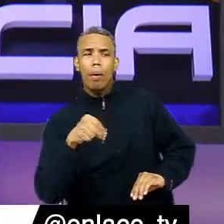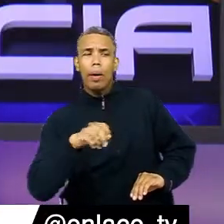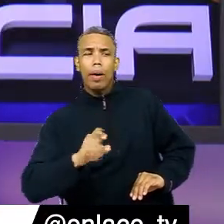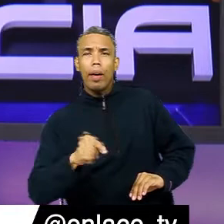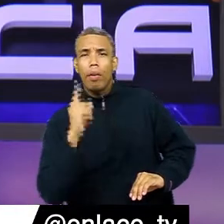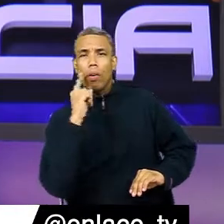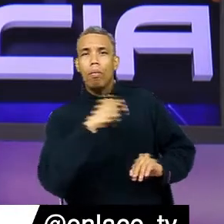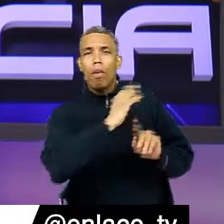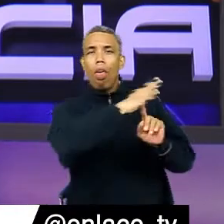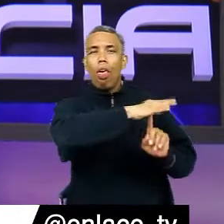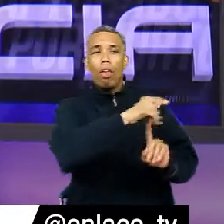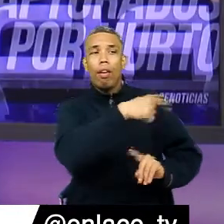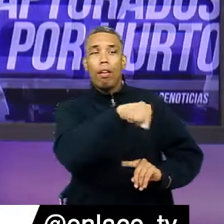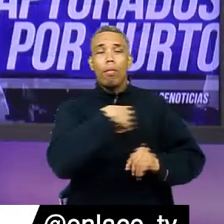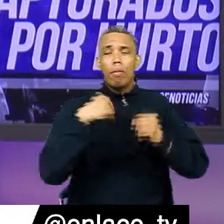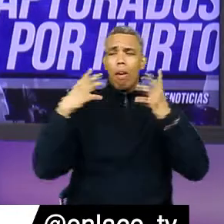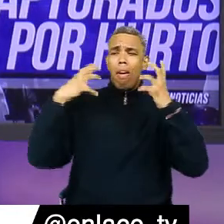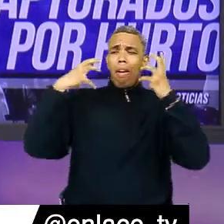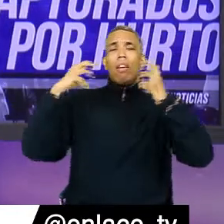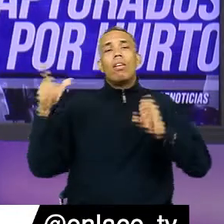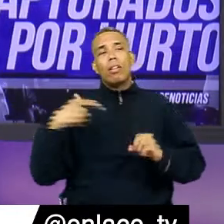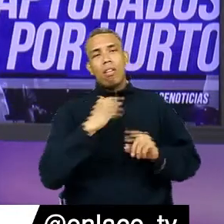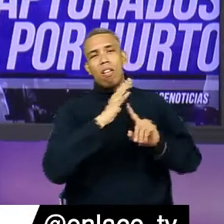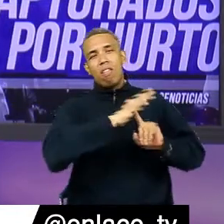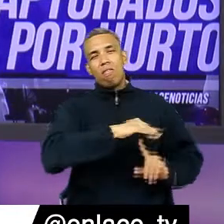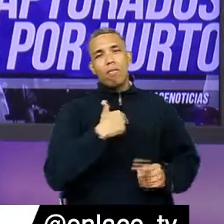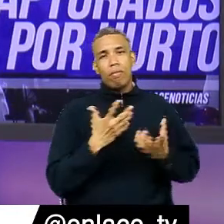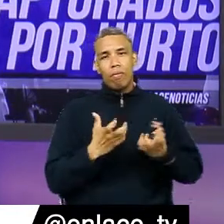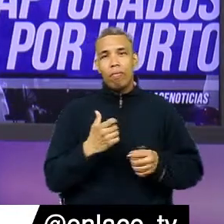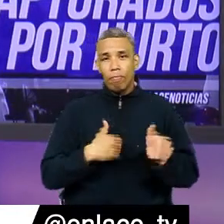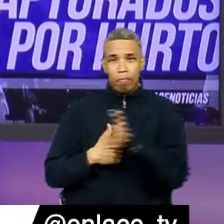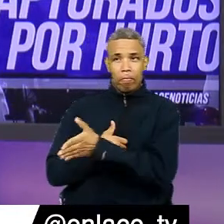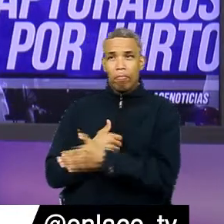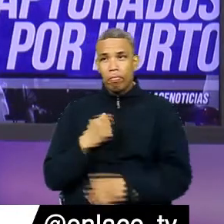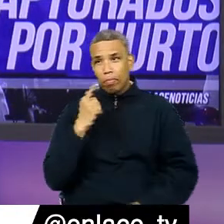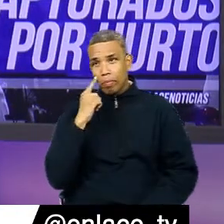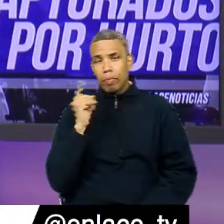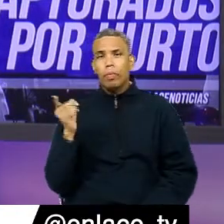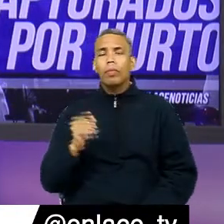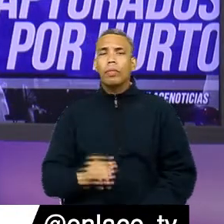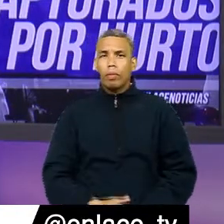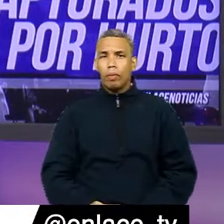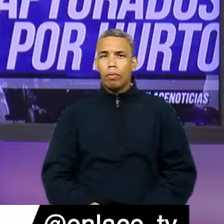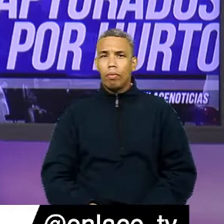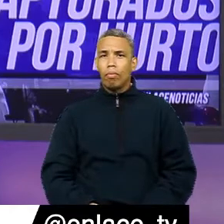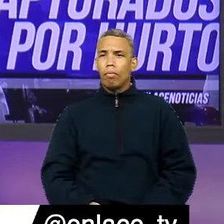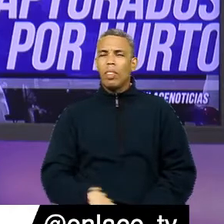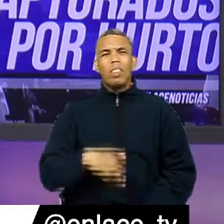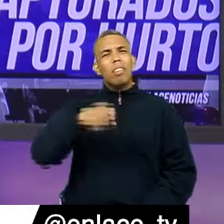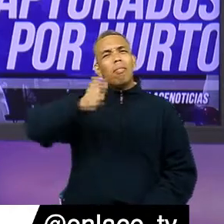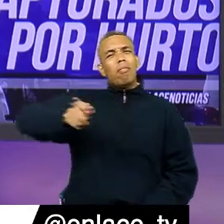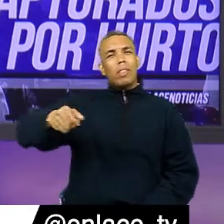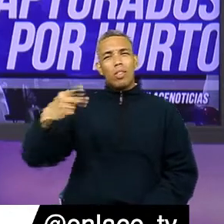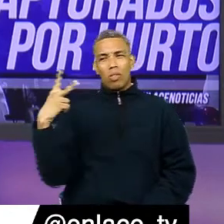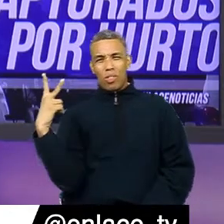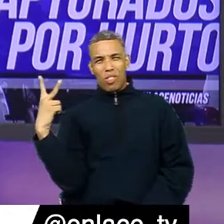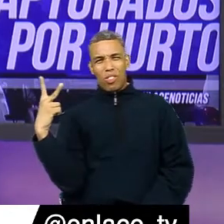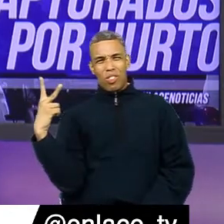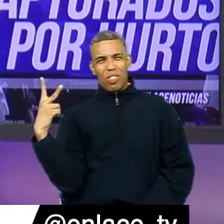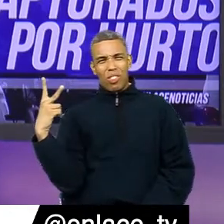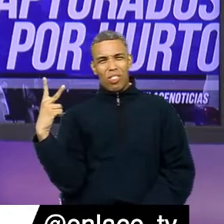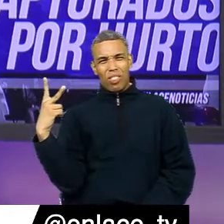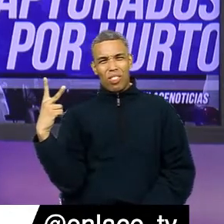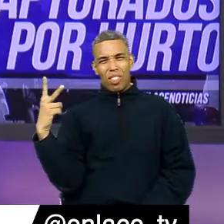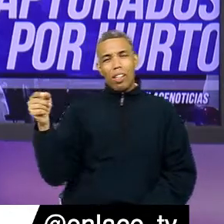La Policía Nacional capturó a un menor de edad y a un adulto por los delitos de porte ilegal de armas de fuego y hurto en hechos registrados en el barrio